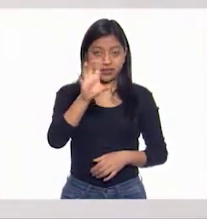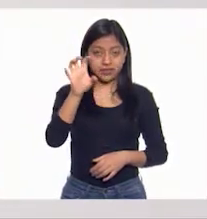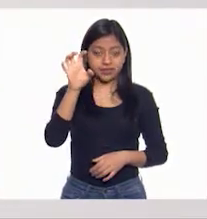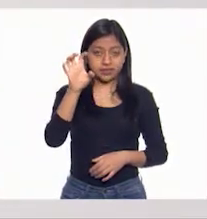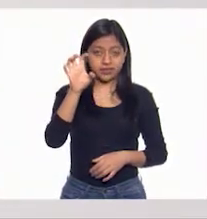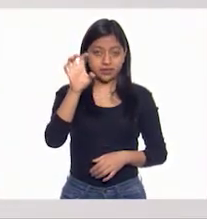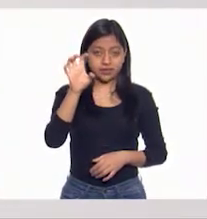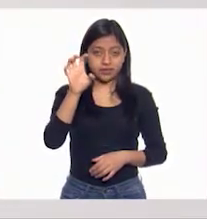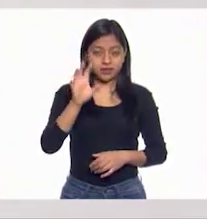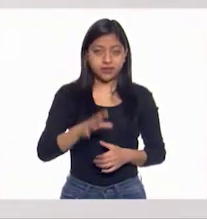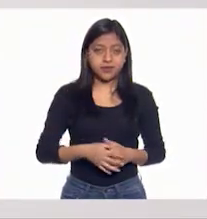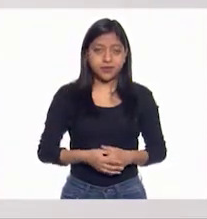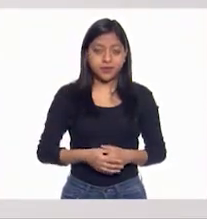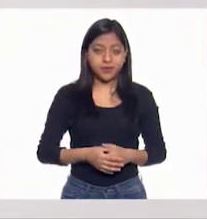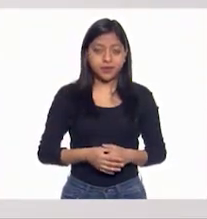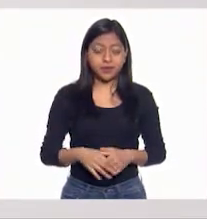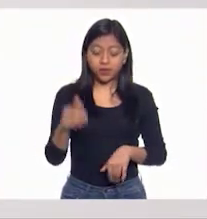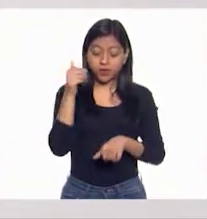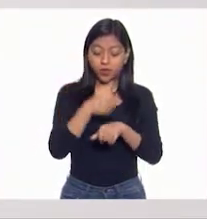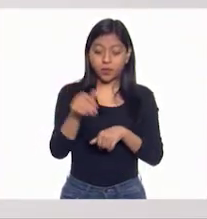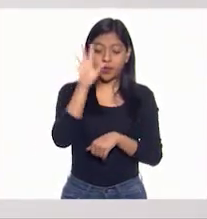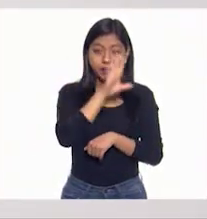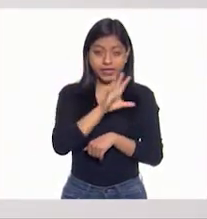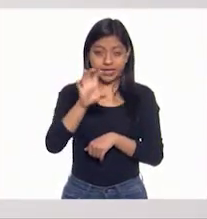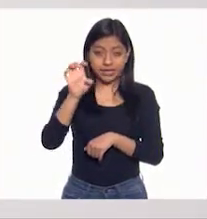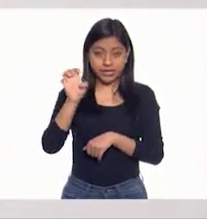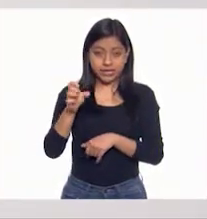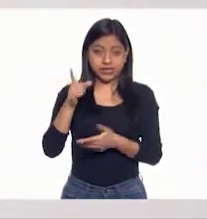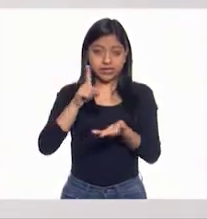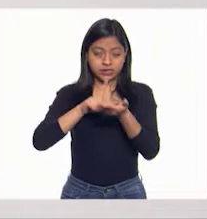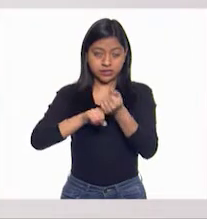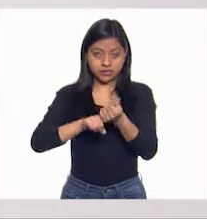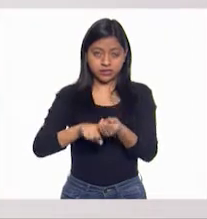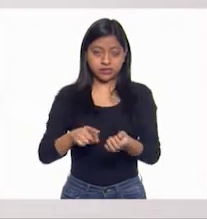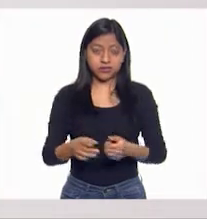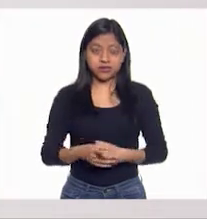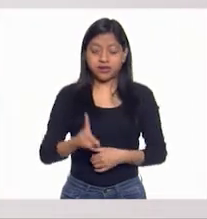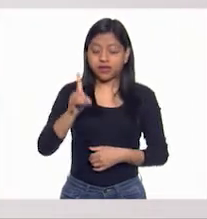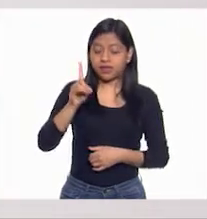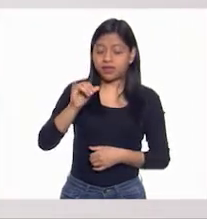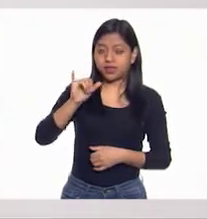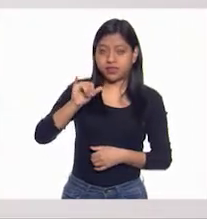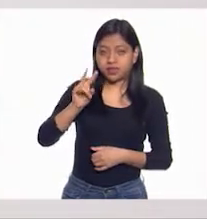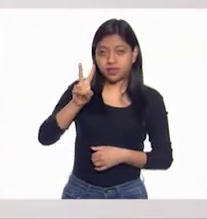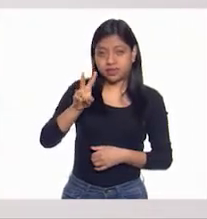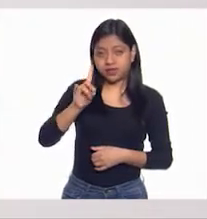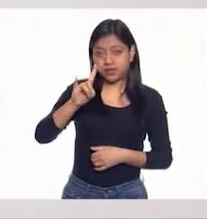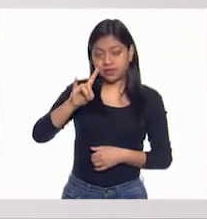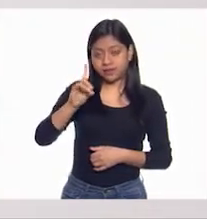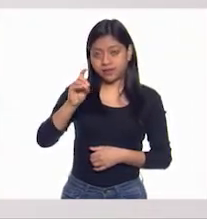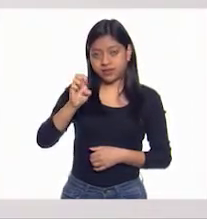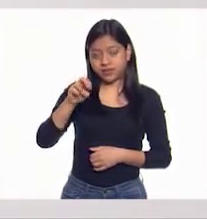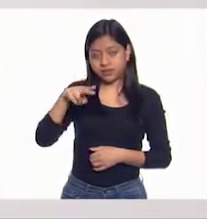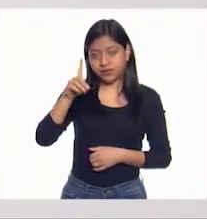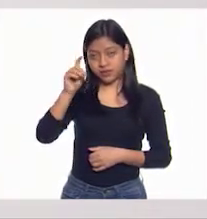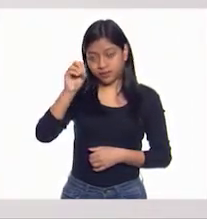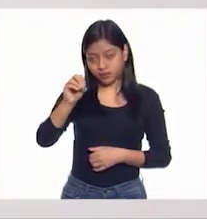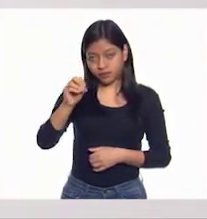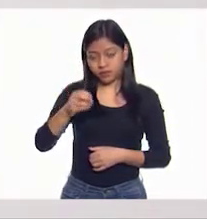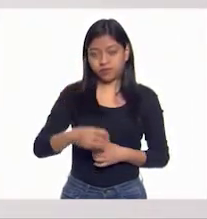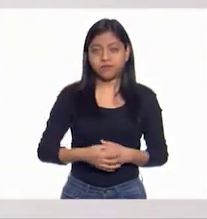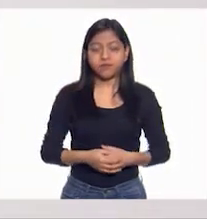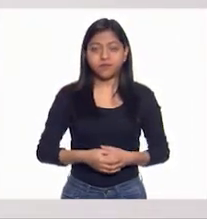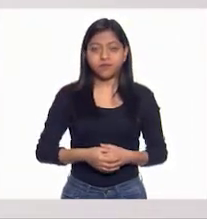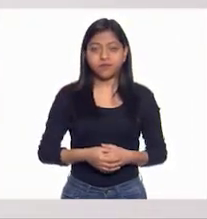va a ser nuestro dividendo. Porque es el total de hojas que tenemos que dividir. Así es.